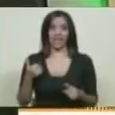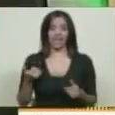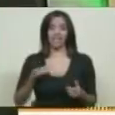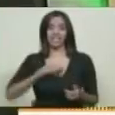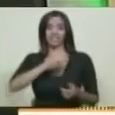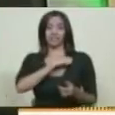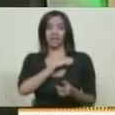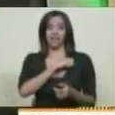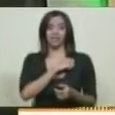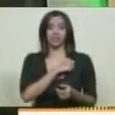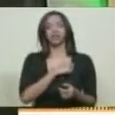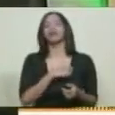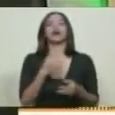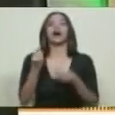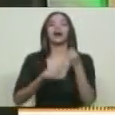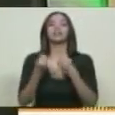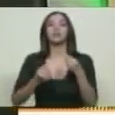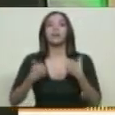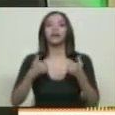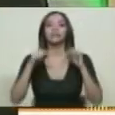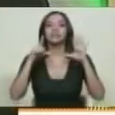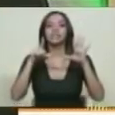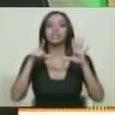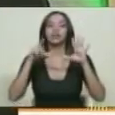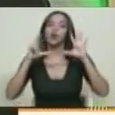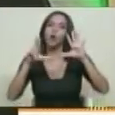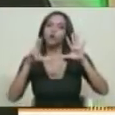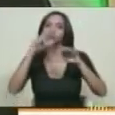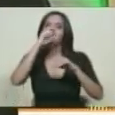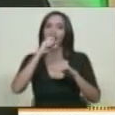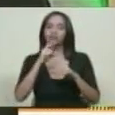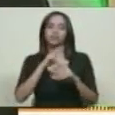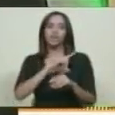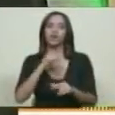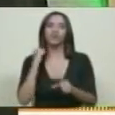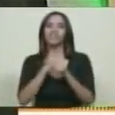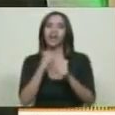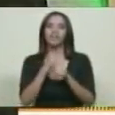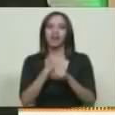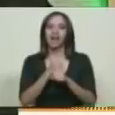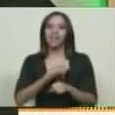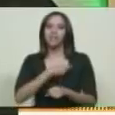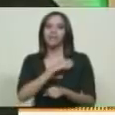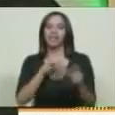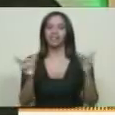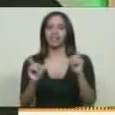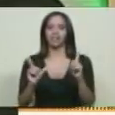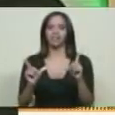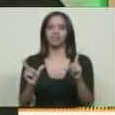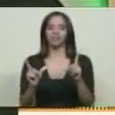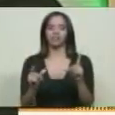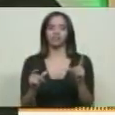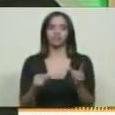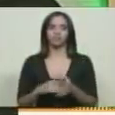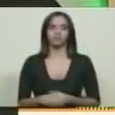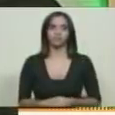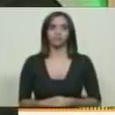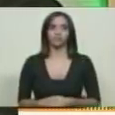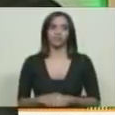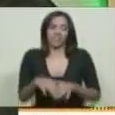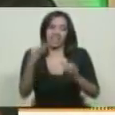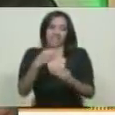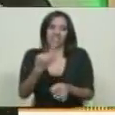de éxito, hace ya más de 7-8 años que no trabaja en España en la tele. Cuando hay un montón de series de ficción y, bueno, y